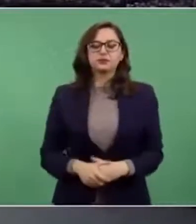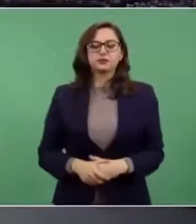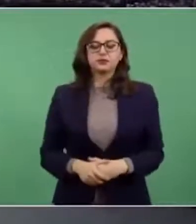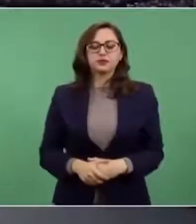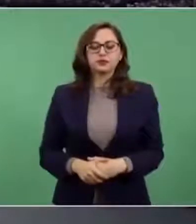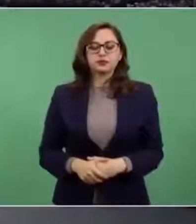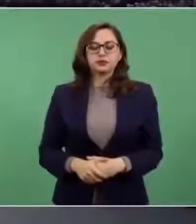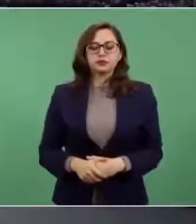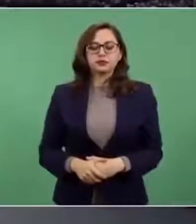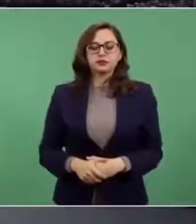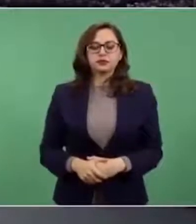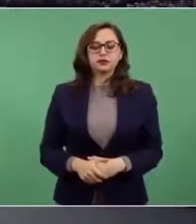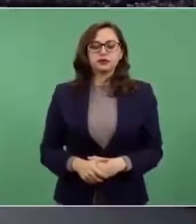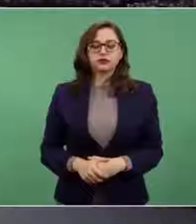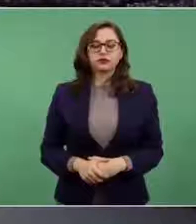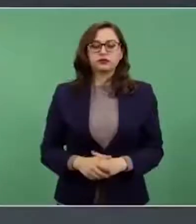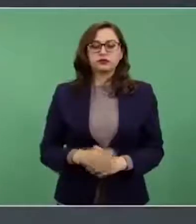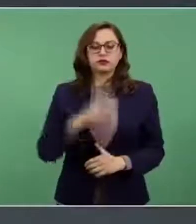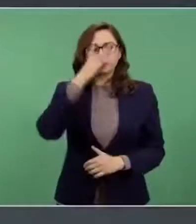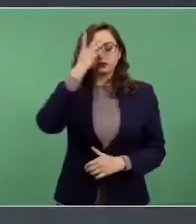De igual manera,